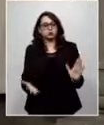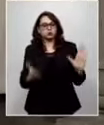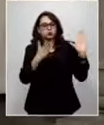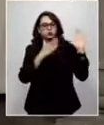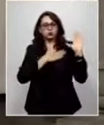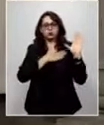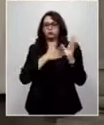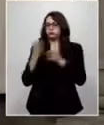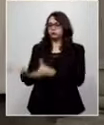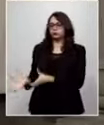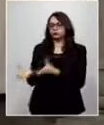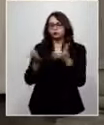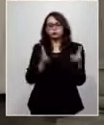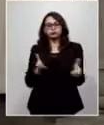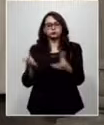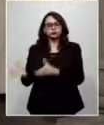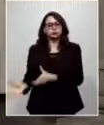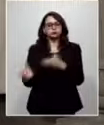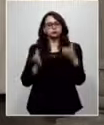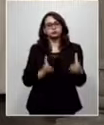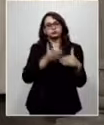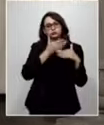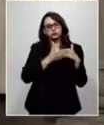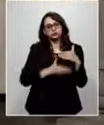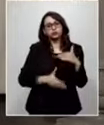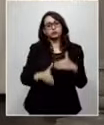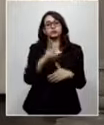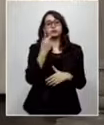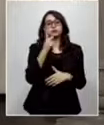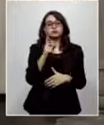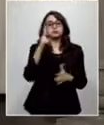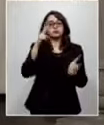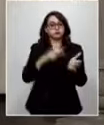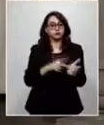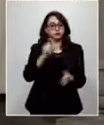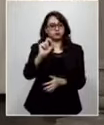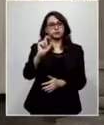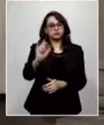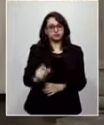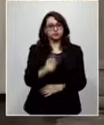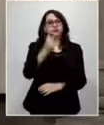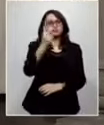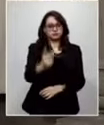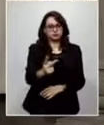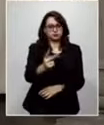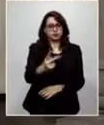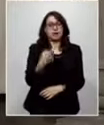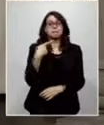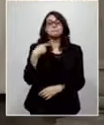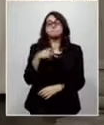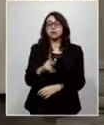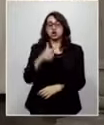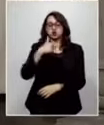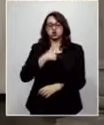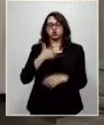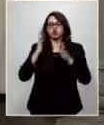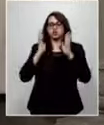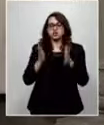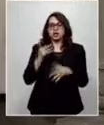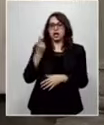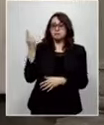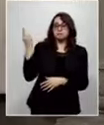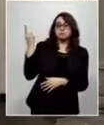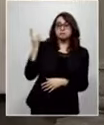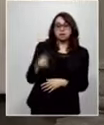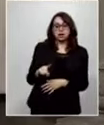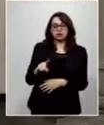en diciembre de 2022, pero he dado instrucciones para que el acervo